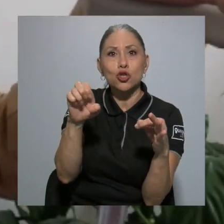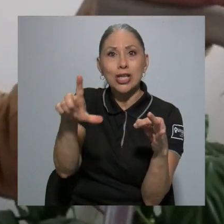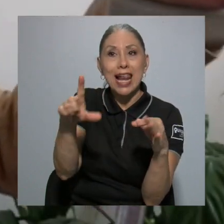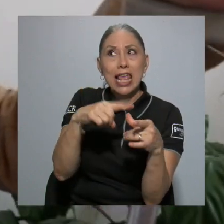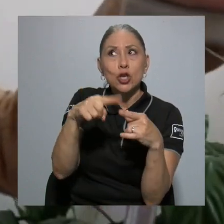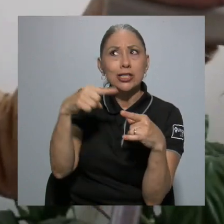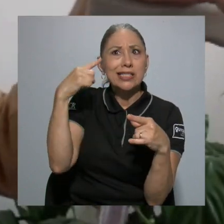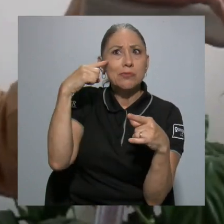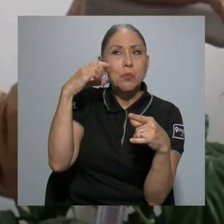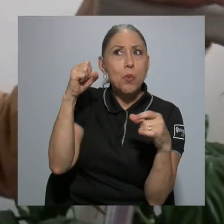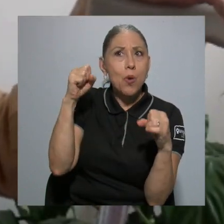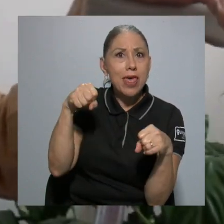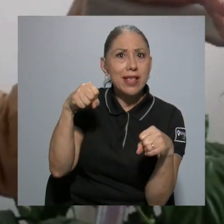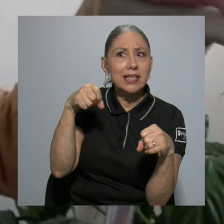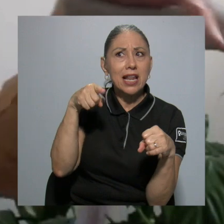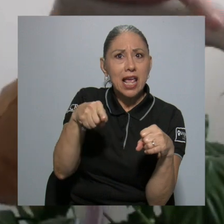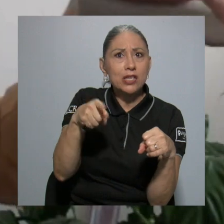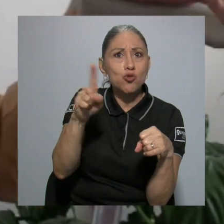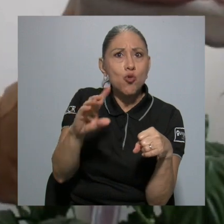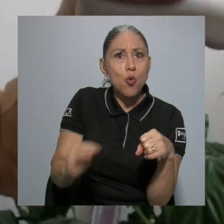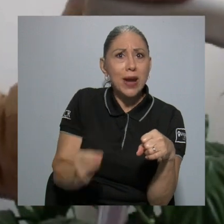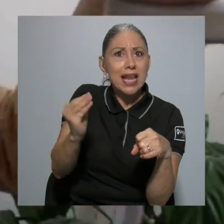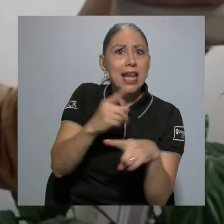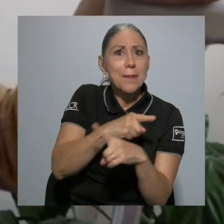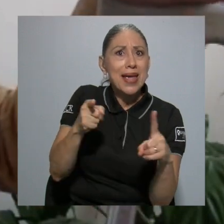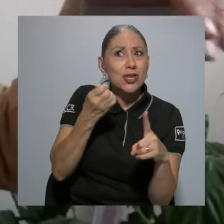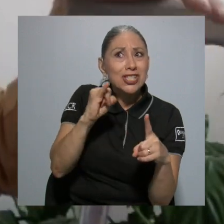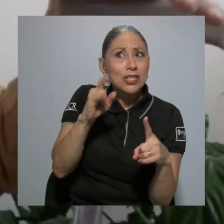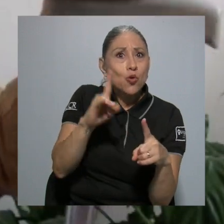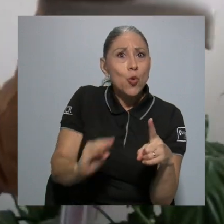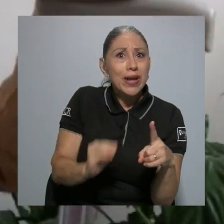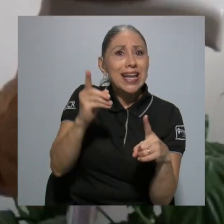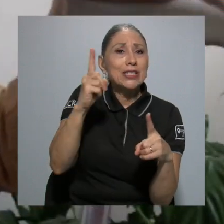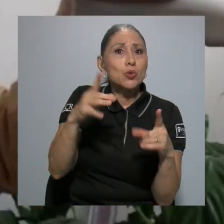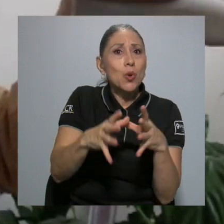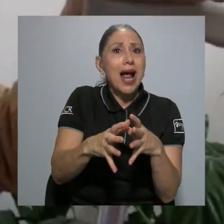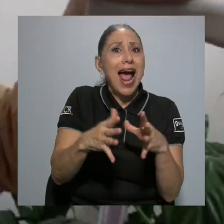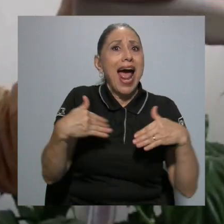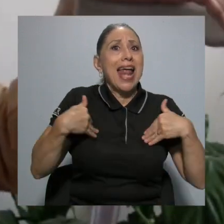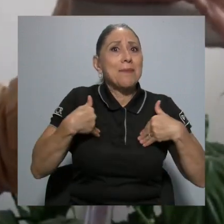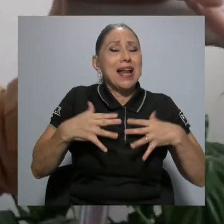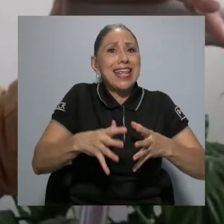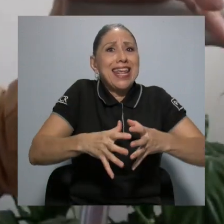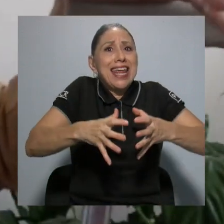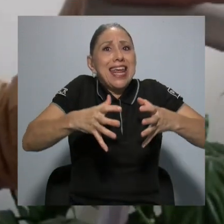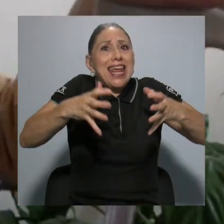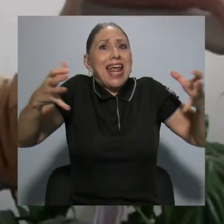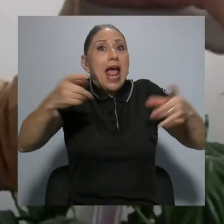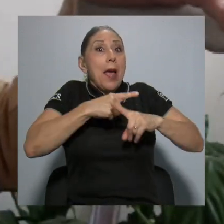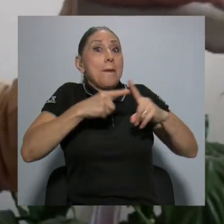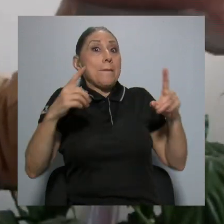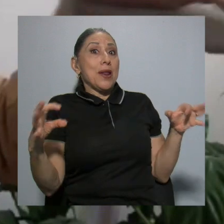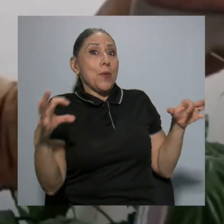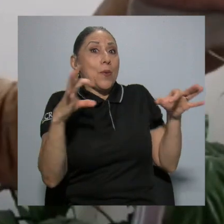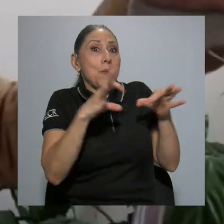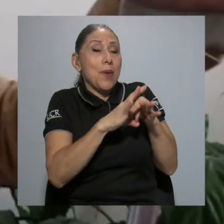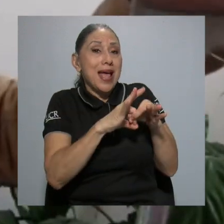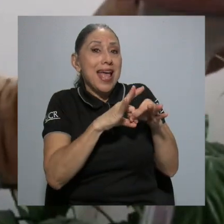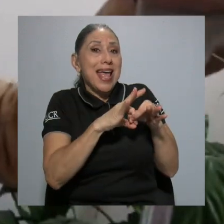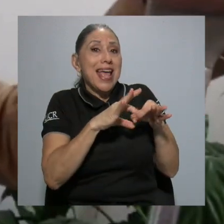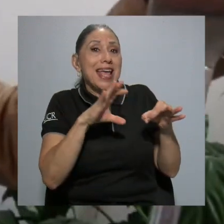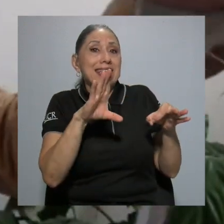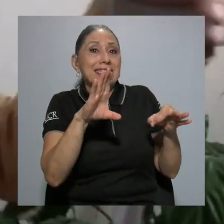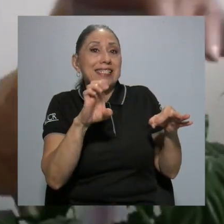ser un juvenil. Y si es un juvenil es un animal gigantesco. Pero en el caso de los cetáceos, cetáceos que no se conocen,